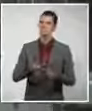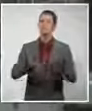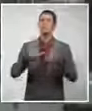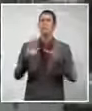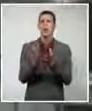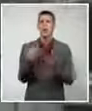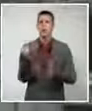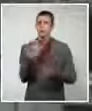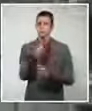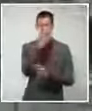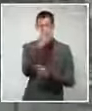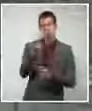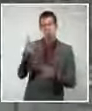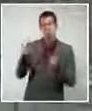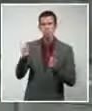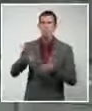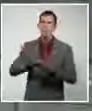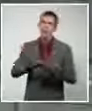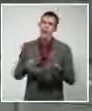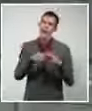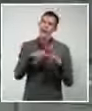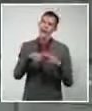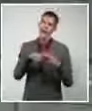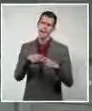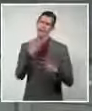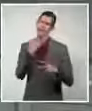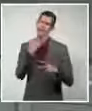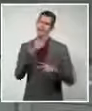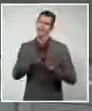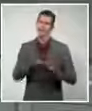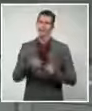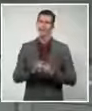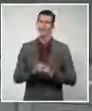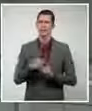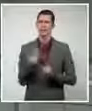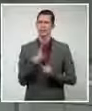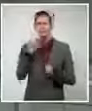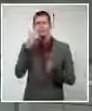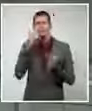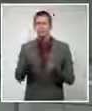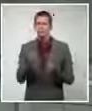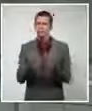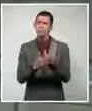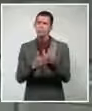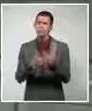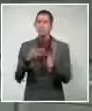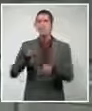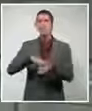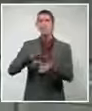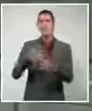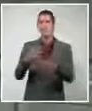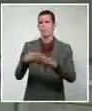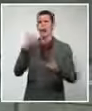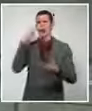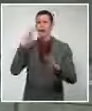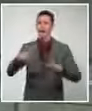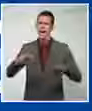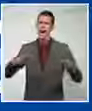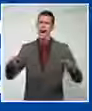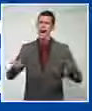sido satisfechos desde el punto de vista de la demostración que hemos podido hacer de que la empresa no está tasando inadecuadamente sobre